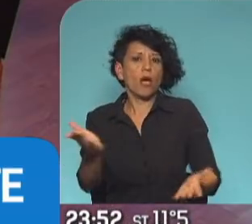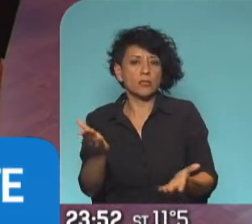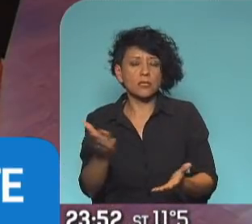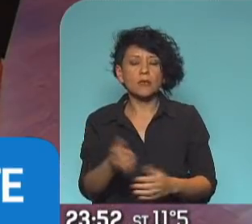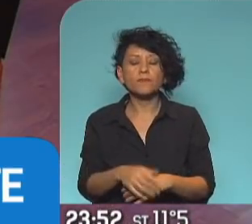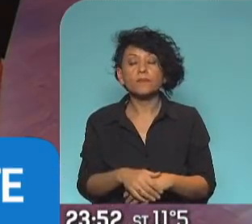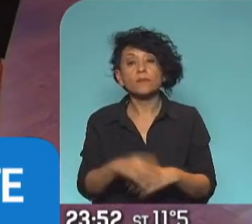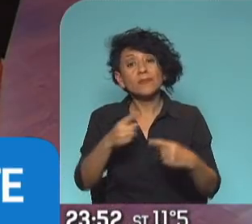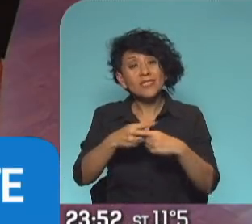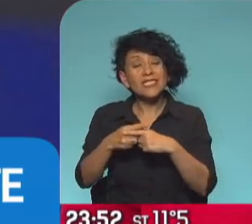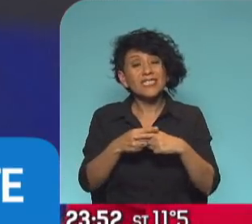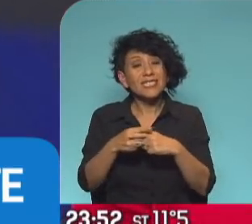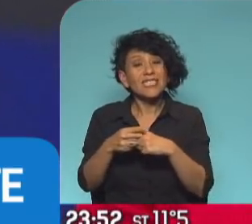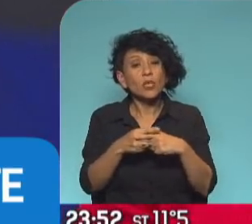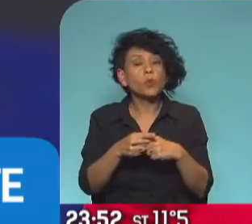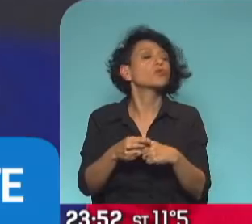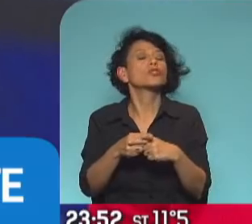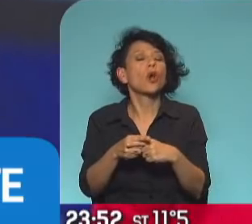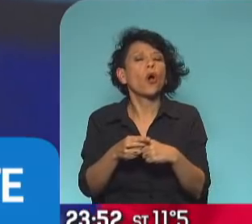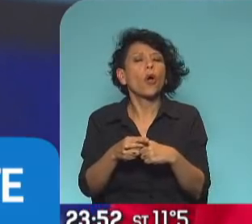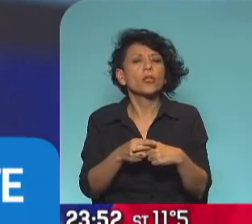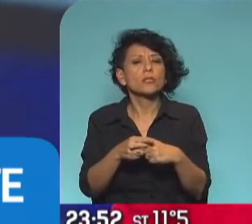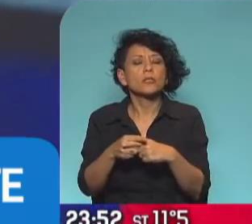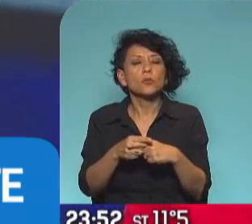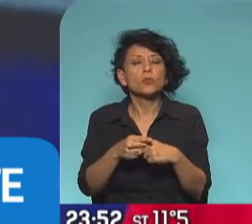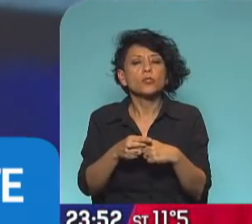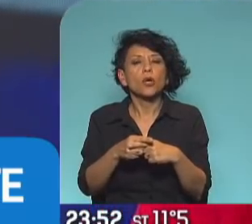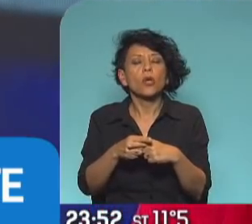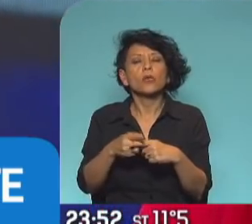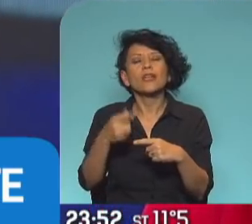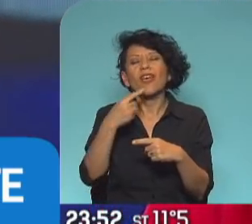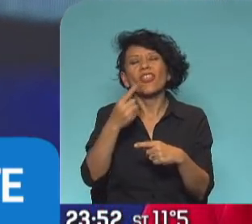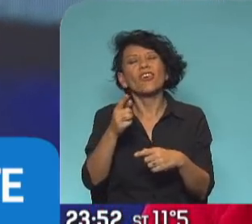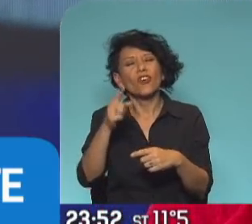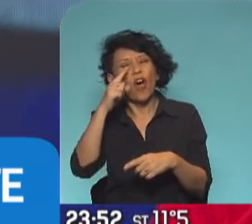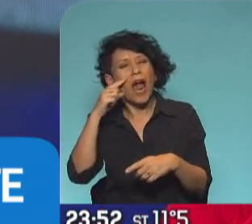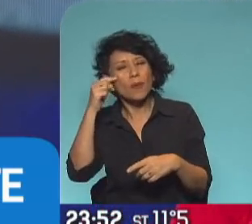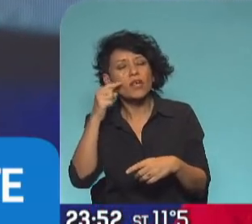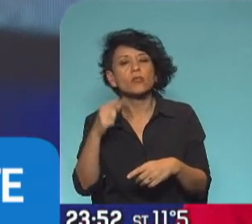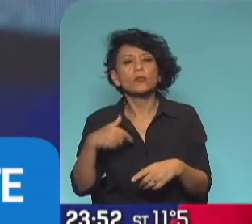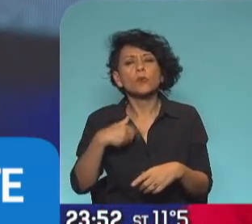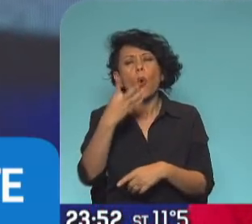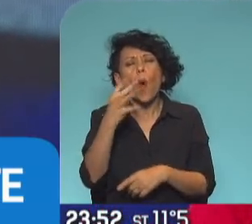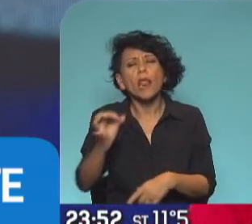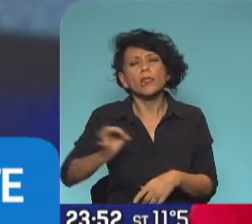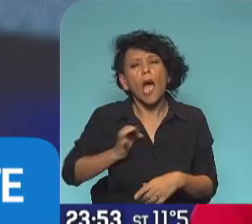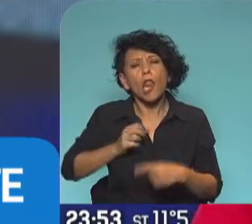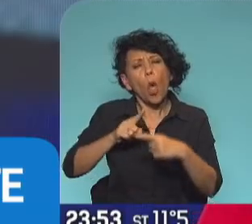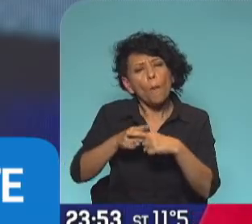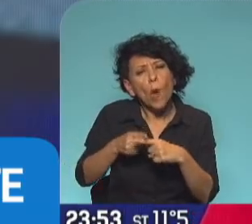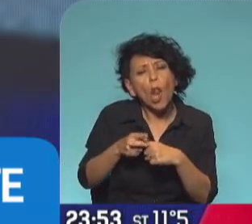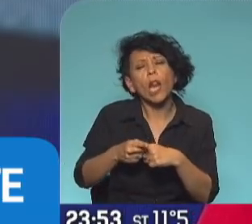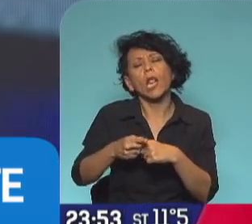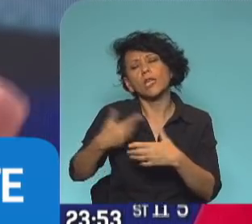se armó en estos días, a referencia de lo que dijo Alberto Fernández, llevo 40 años en política, si necesito un